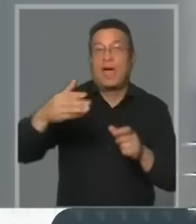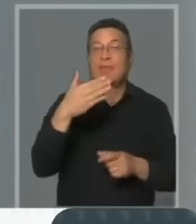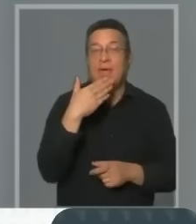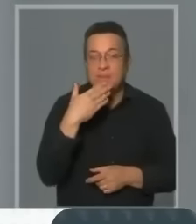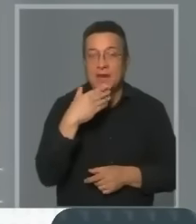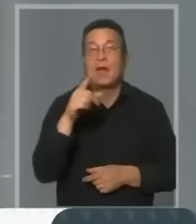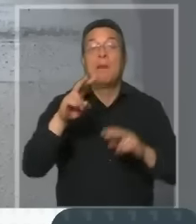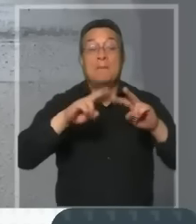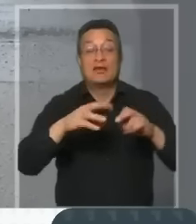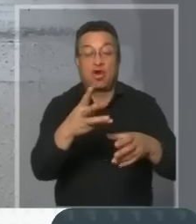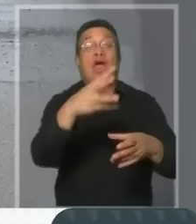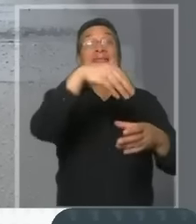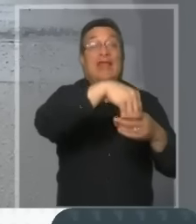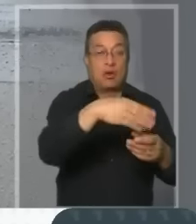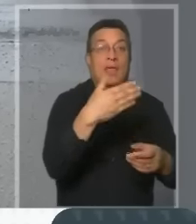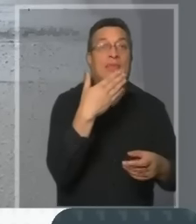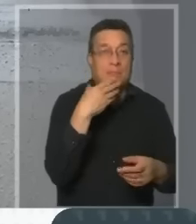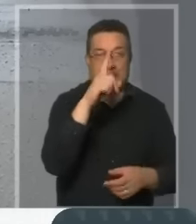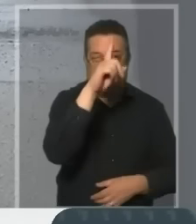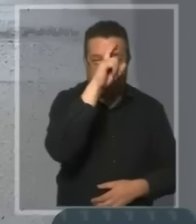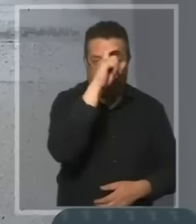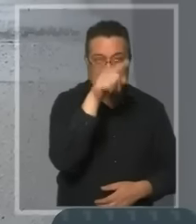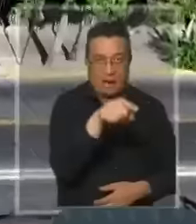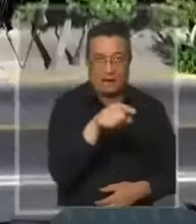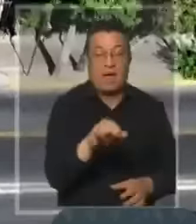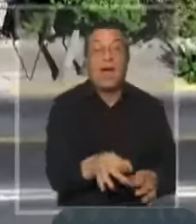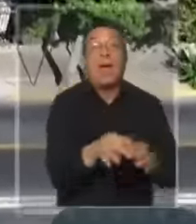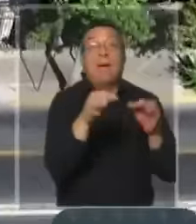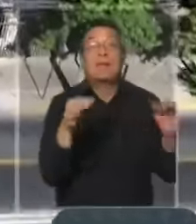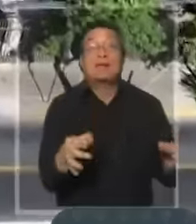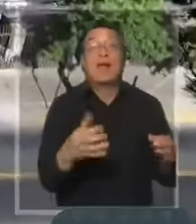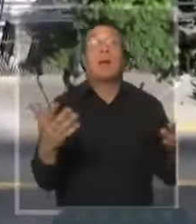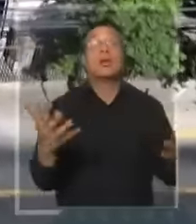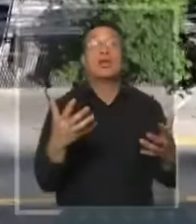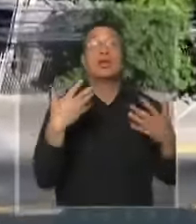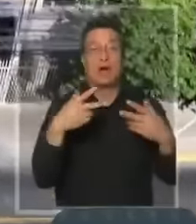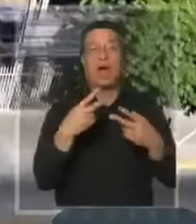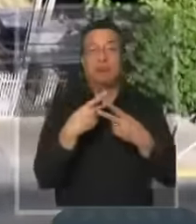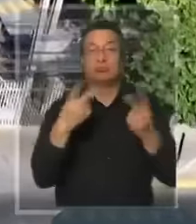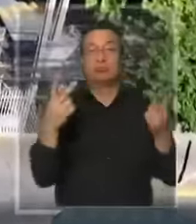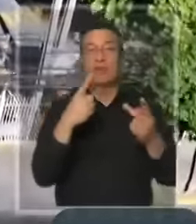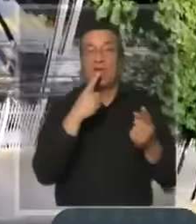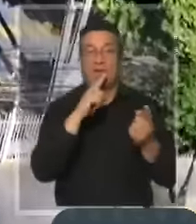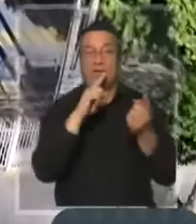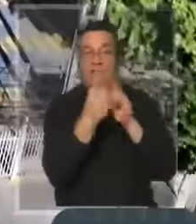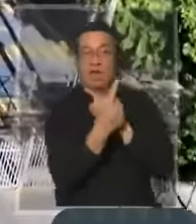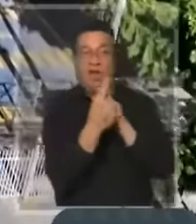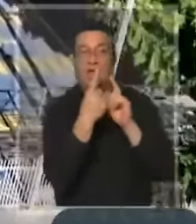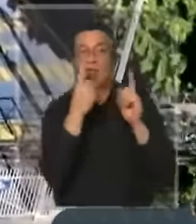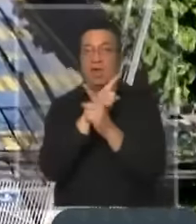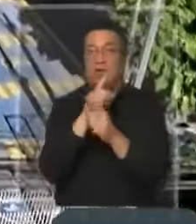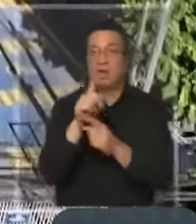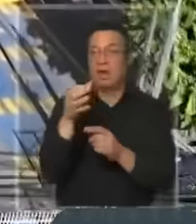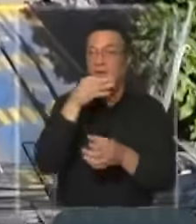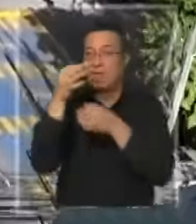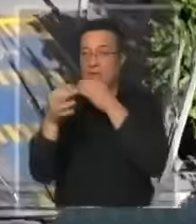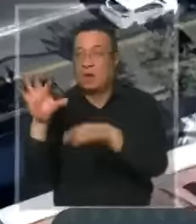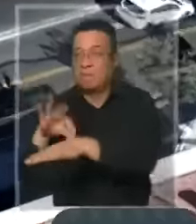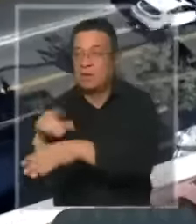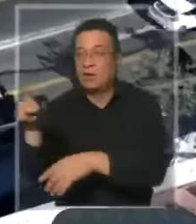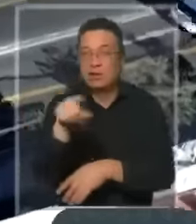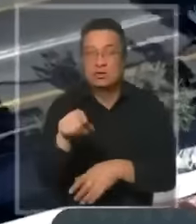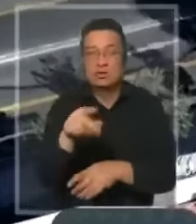investigaciones internas que ya realiza el hospital. En especial luego de quedar de manifiesto una clara diferencia de versiones respecto de